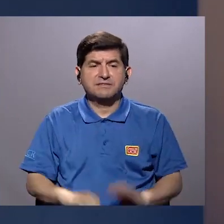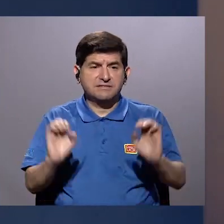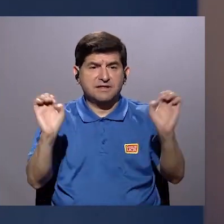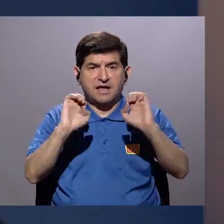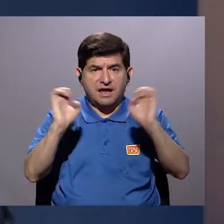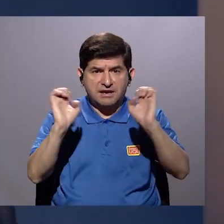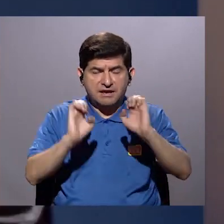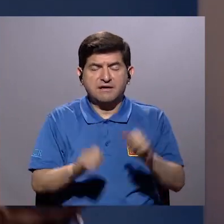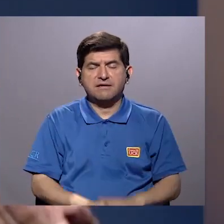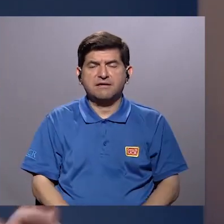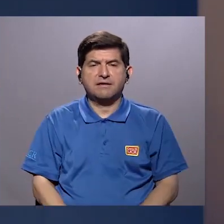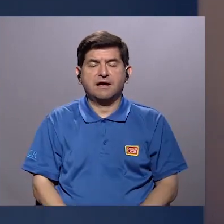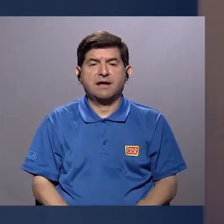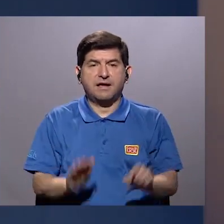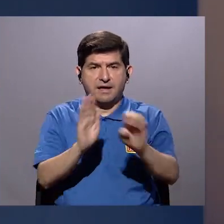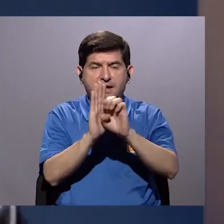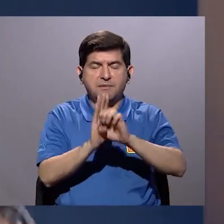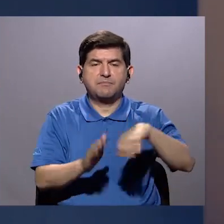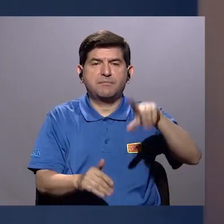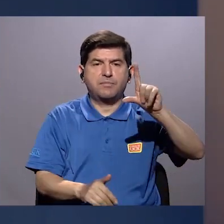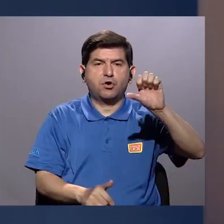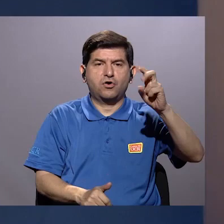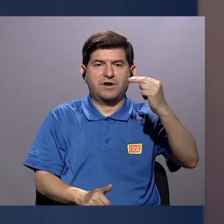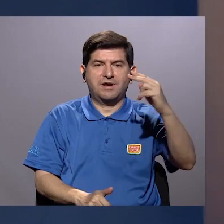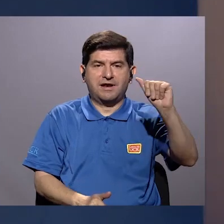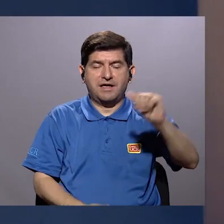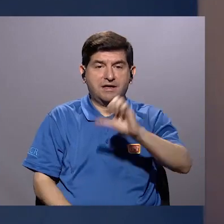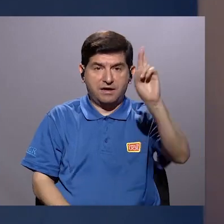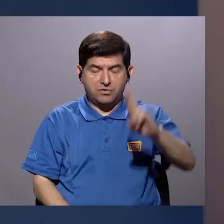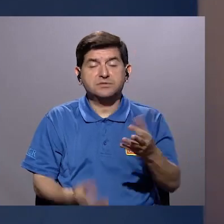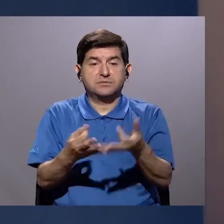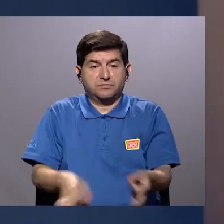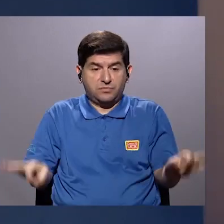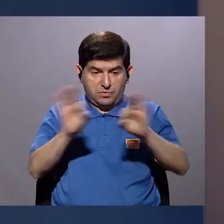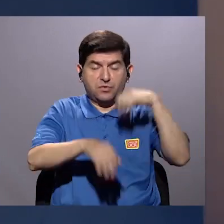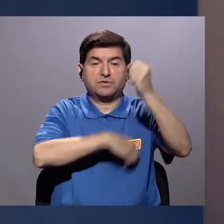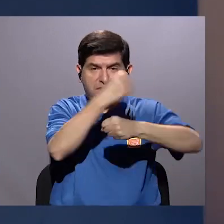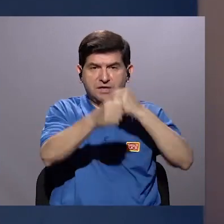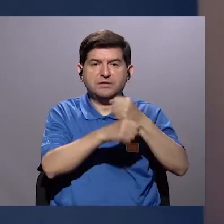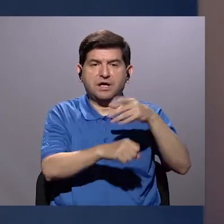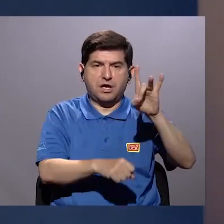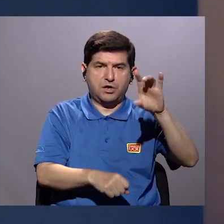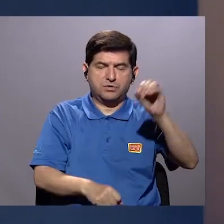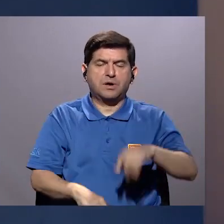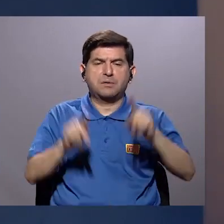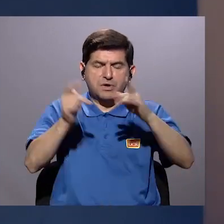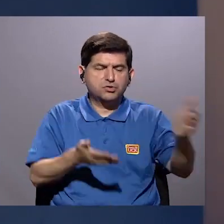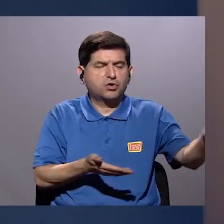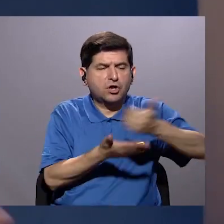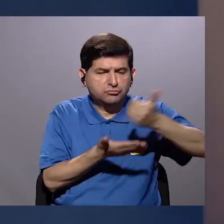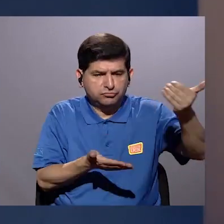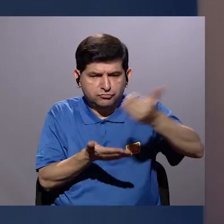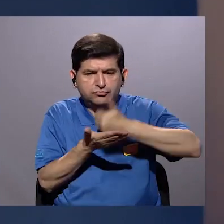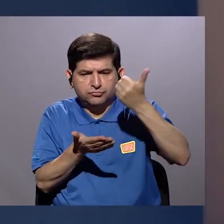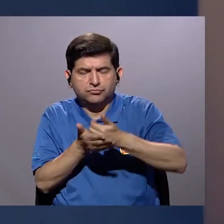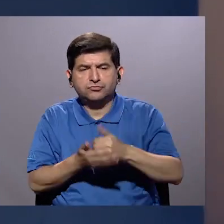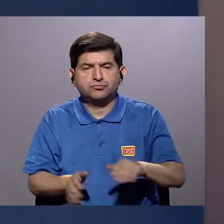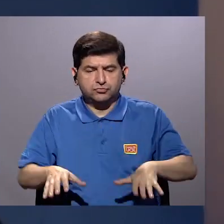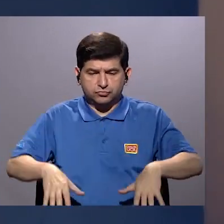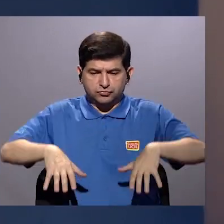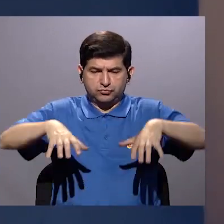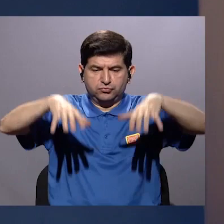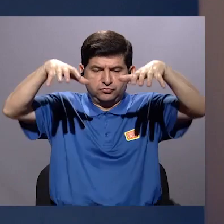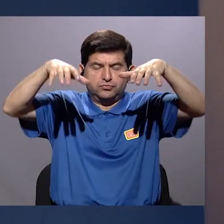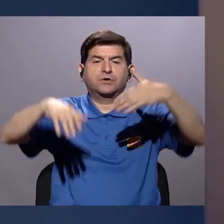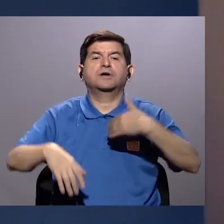energéticos. Por ejemplo, la leña, ¿verdad? Era muy importante en Costa Rica la leña en los años 80. La gente recolectaba leña, la apilaba y